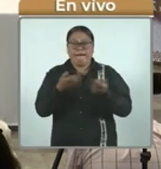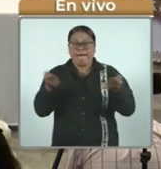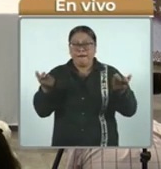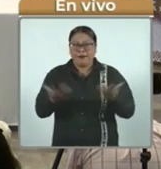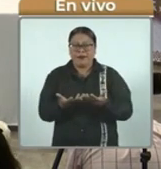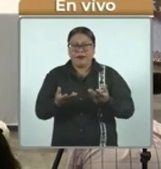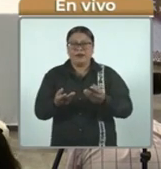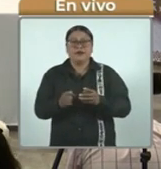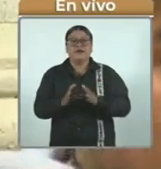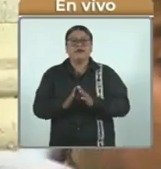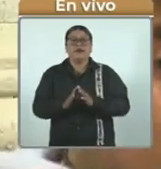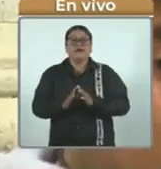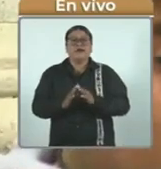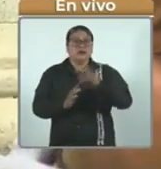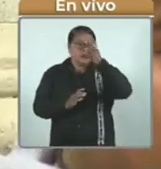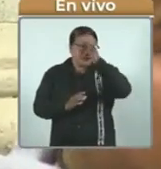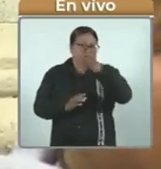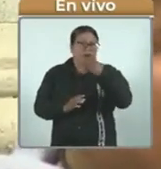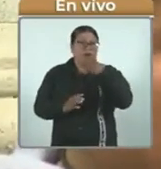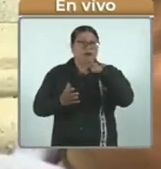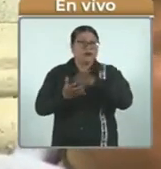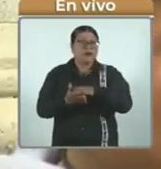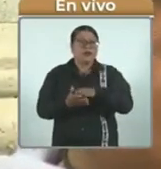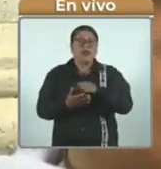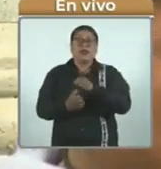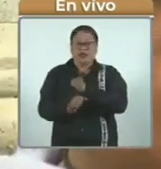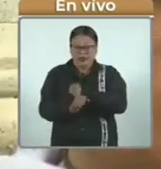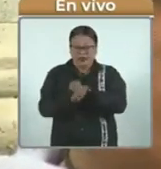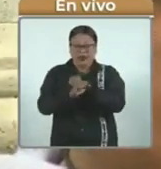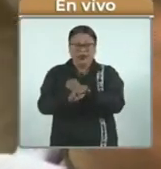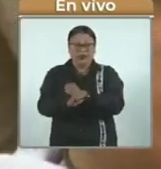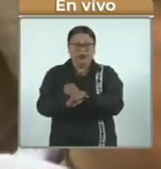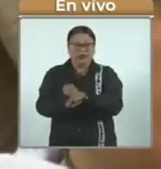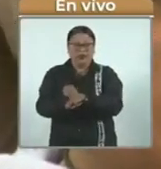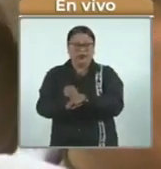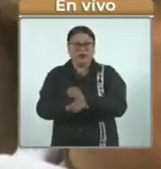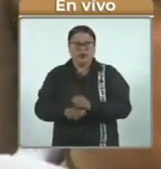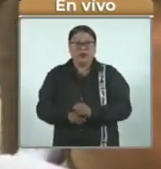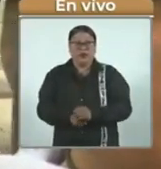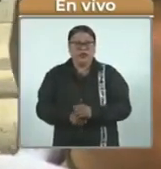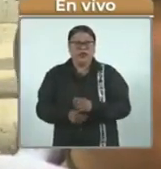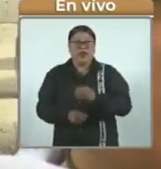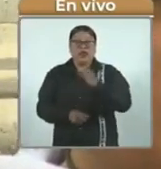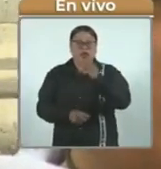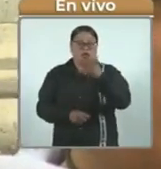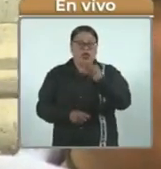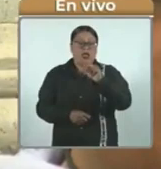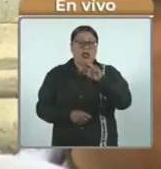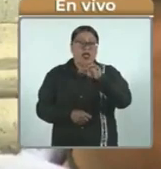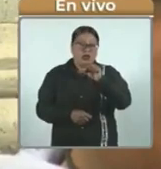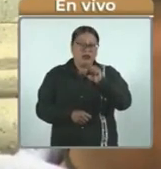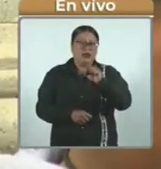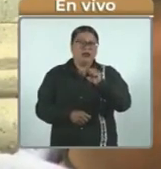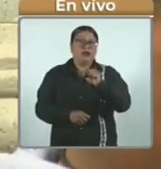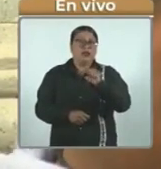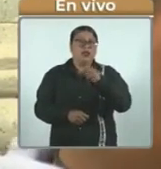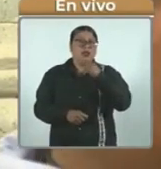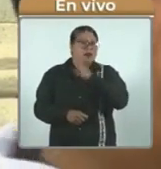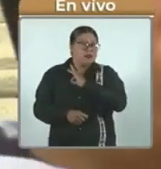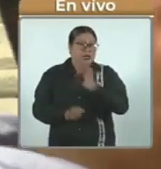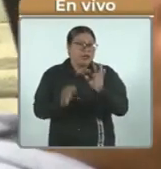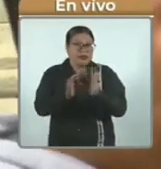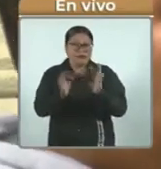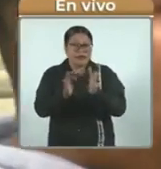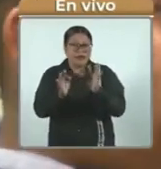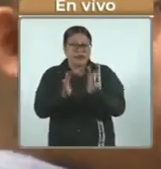estableciendo ya por el secretario de Seguridad, Haashruch, que me pudiera comentar cómo